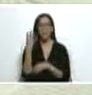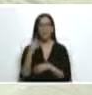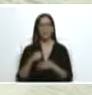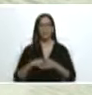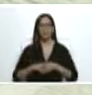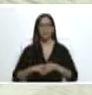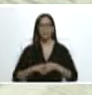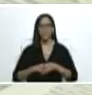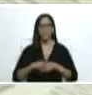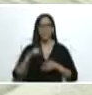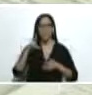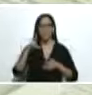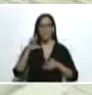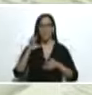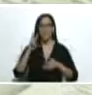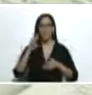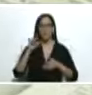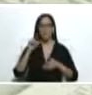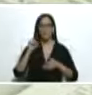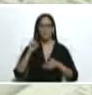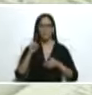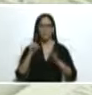nota.